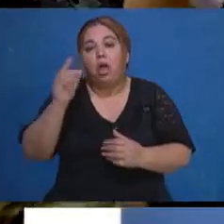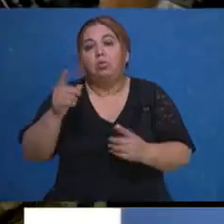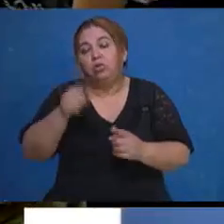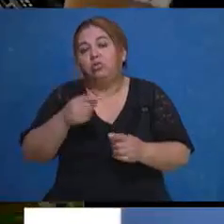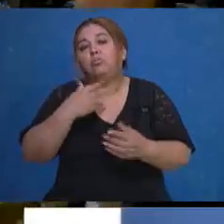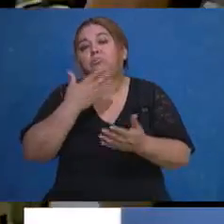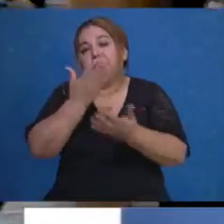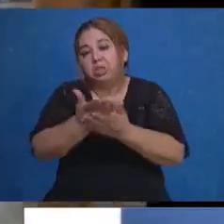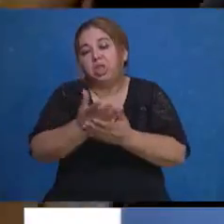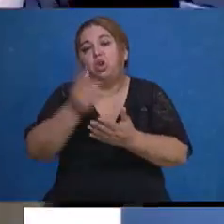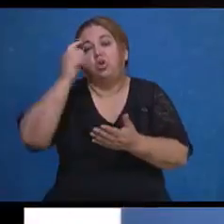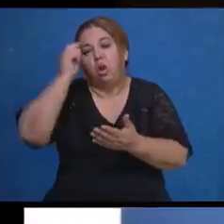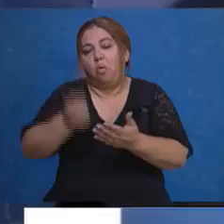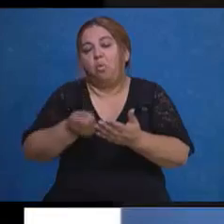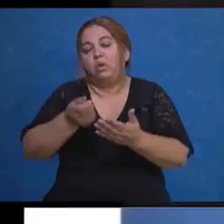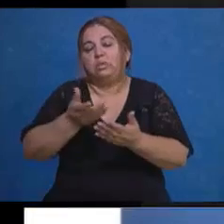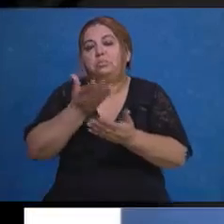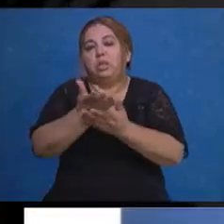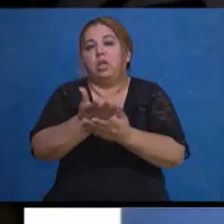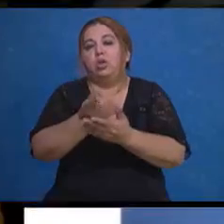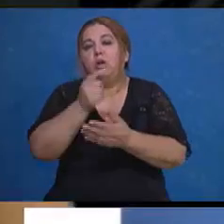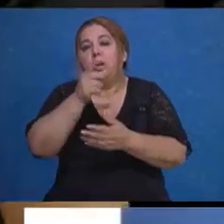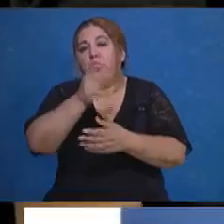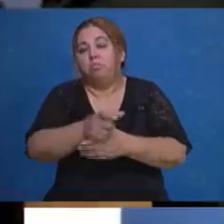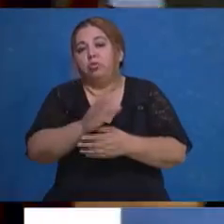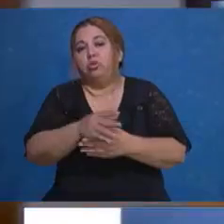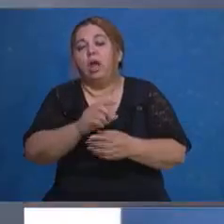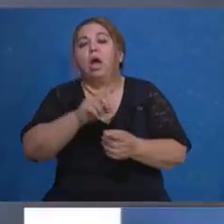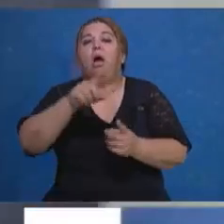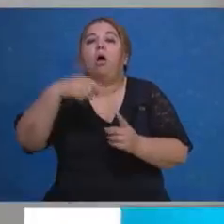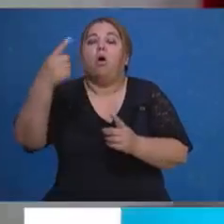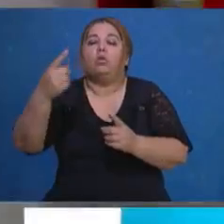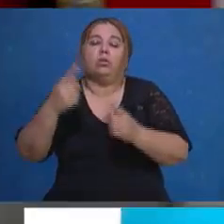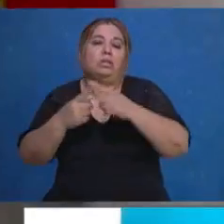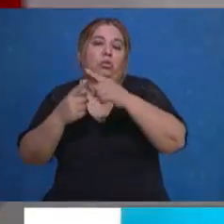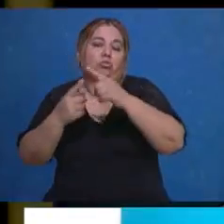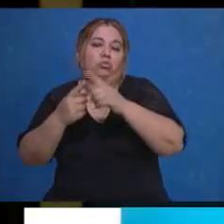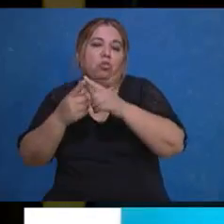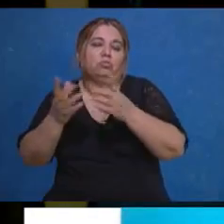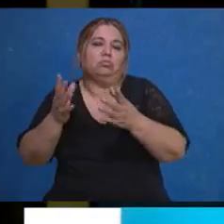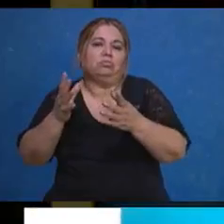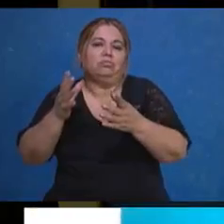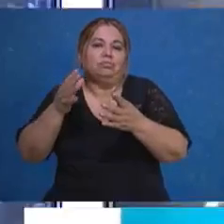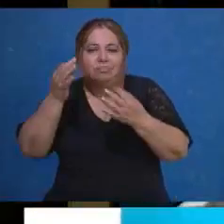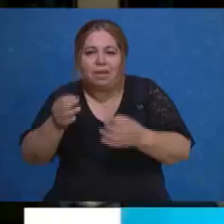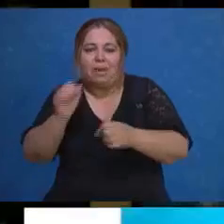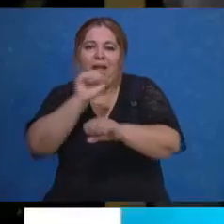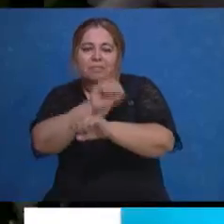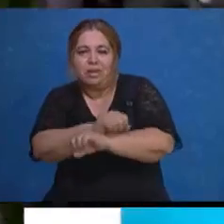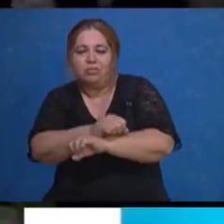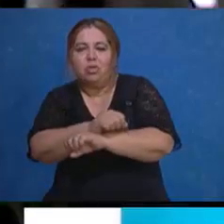han pedido, en base a este habeas corpus, ya sea el traslado a una institución que esté acorde a